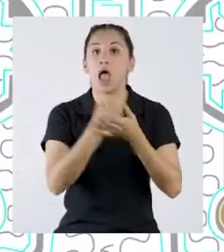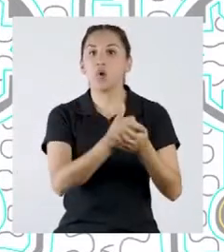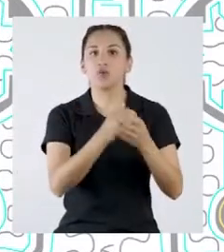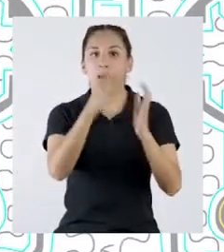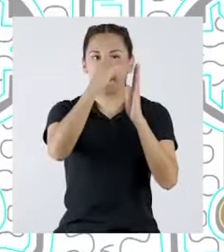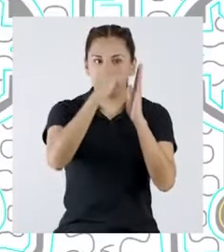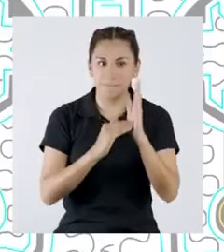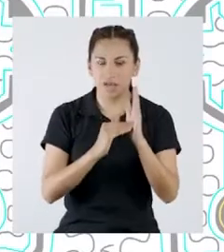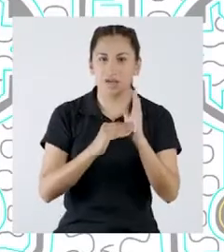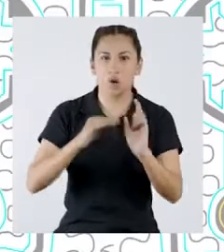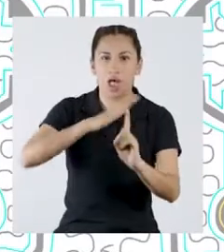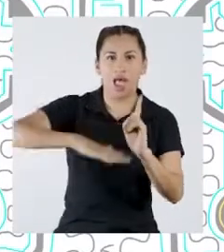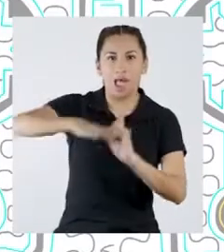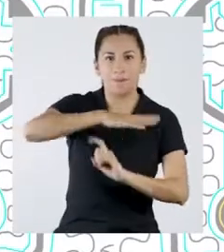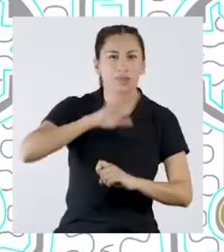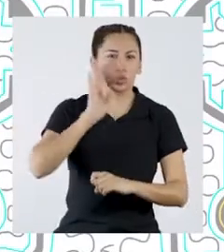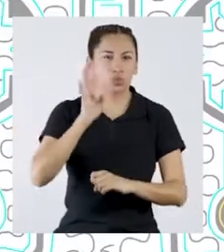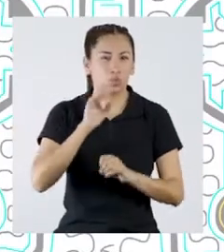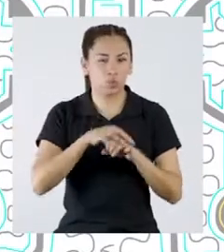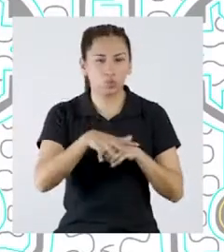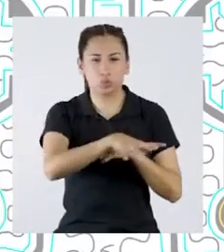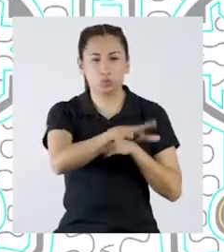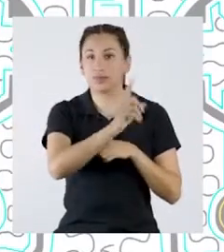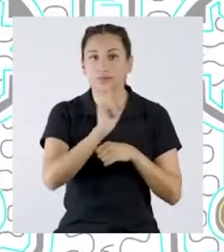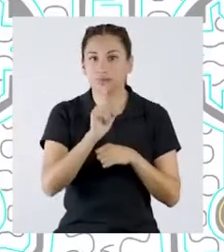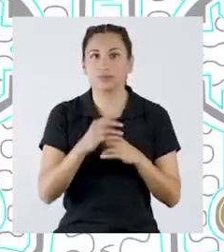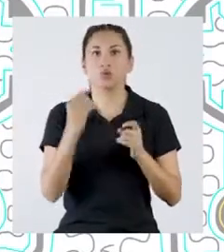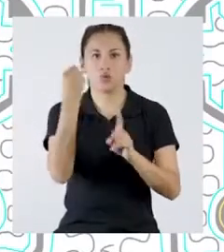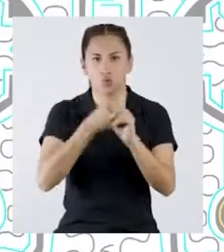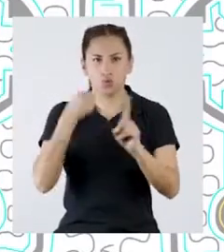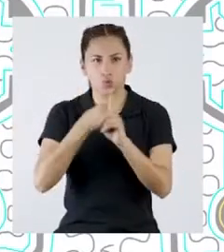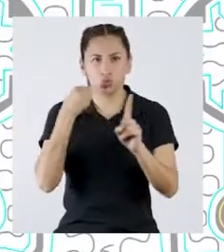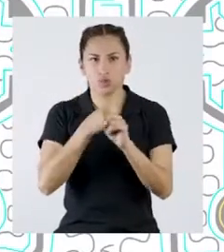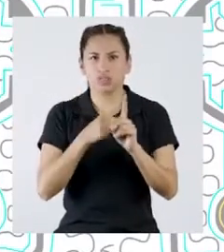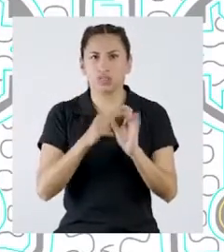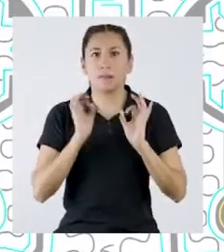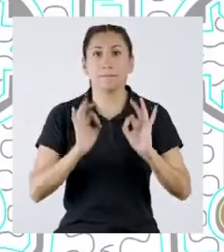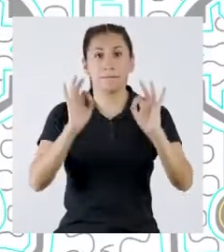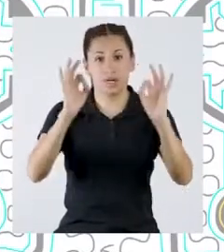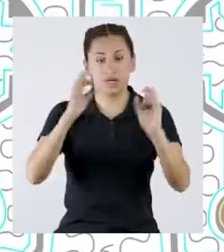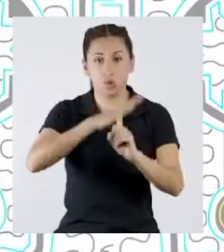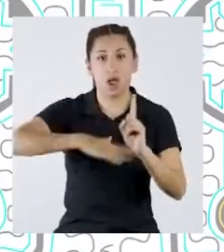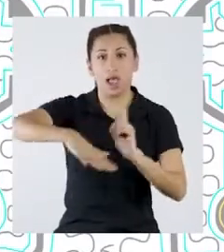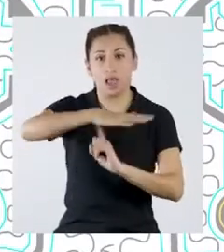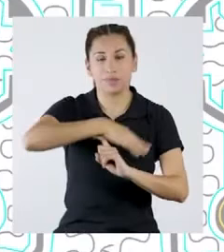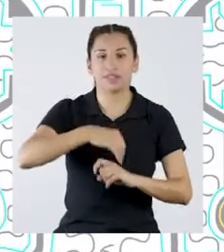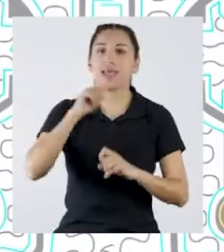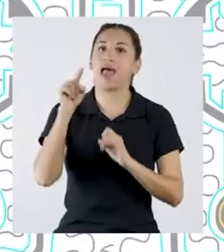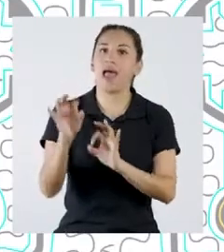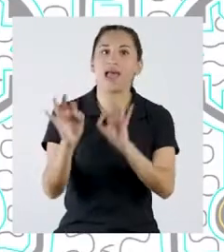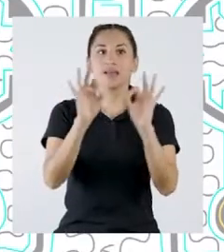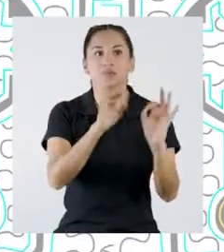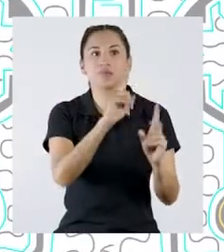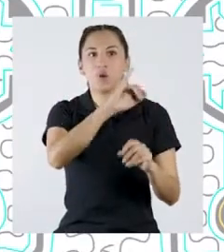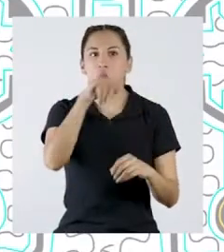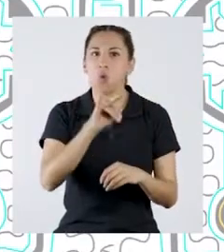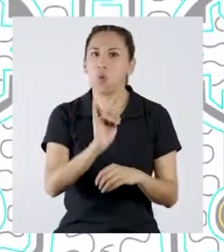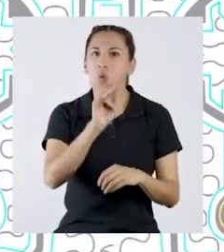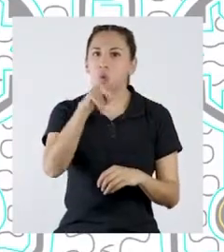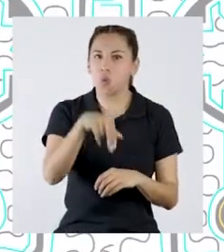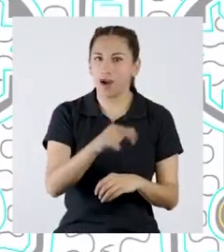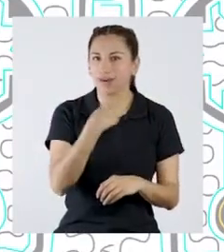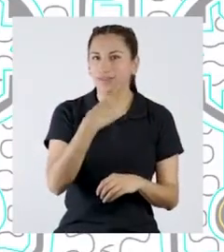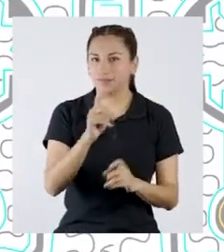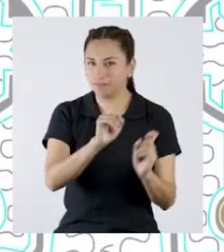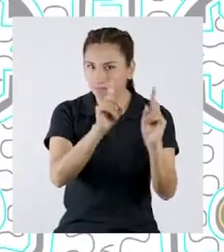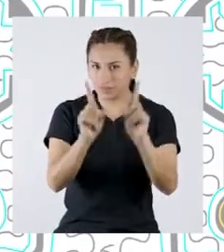la contaminación del ambiente y luchar contra el daño ambiental. Eso nos lleva a responder la pregunta que hizo Juan.